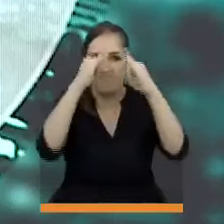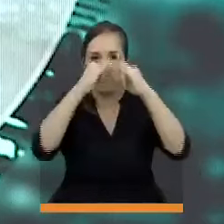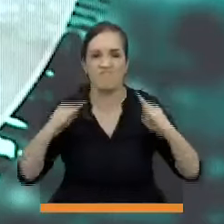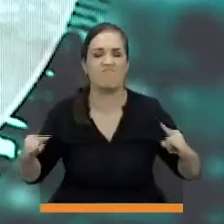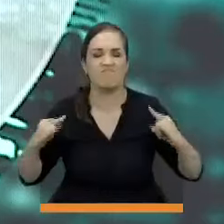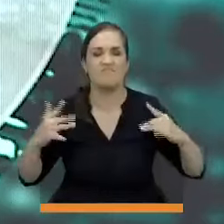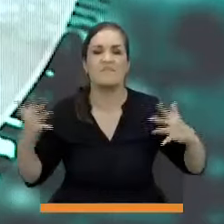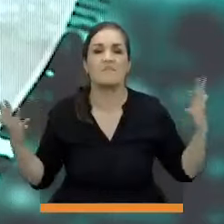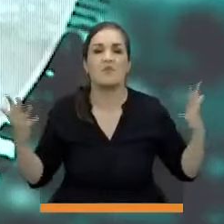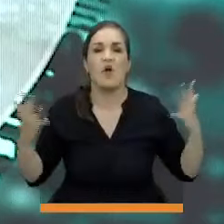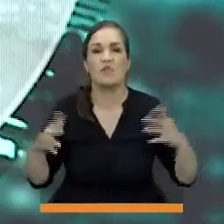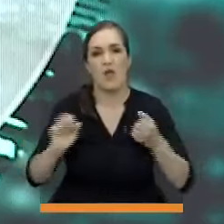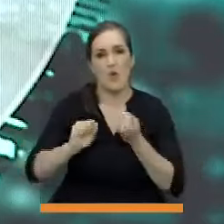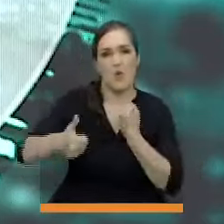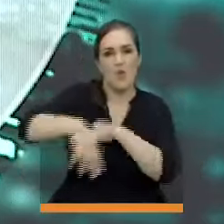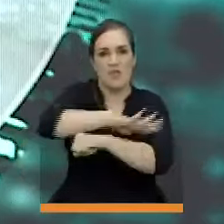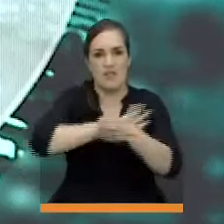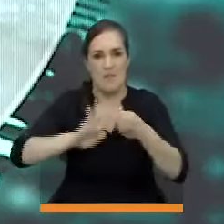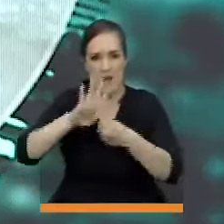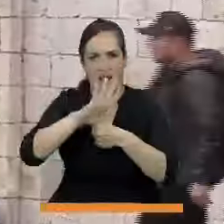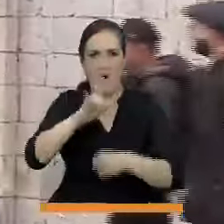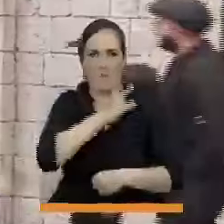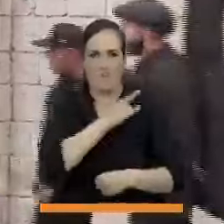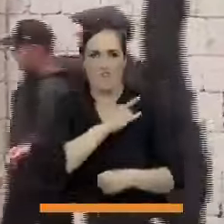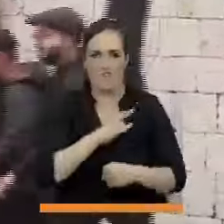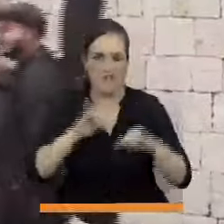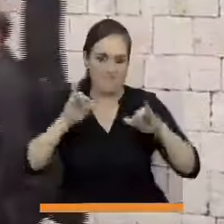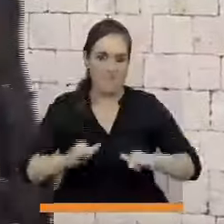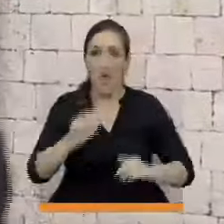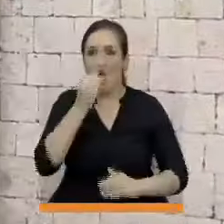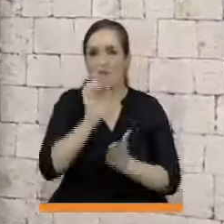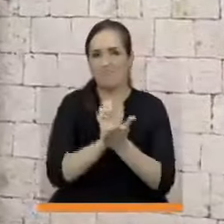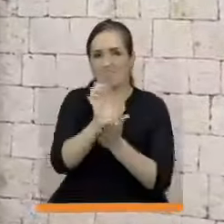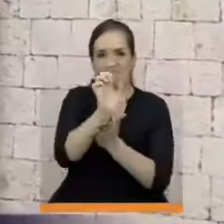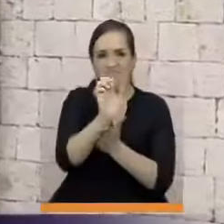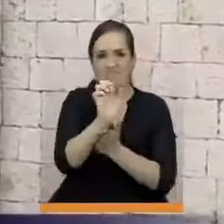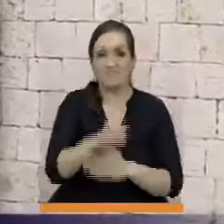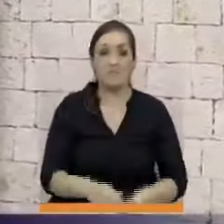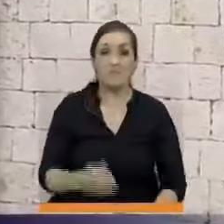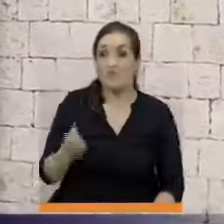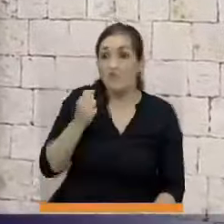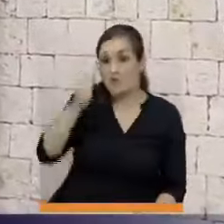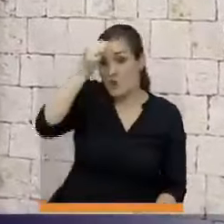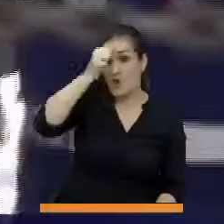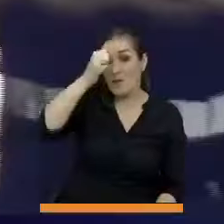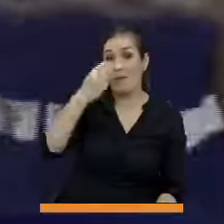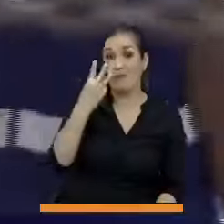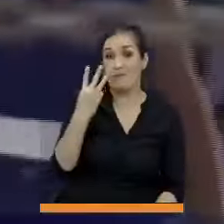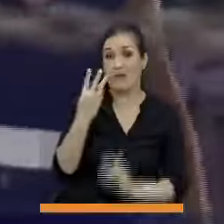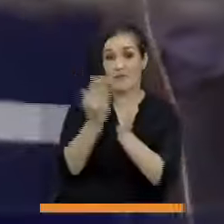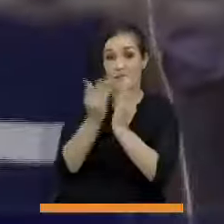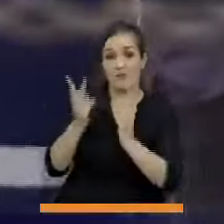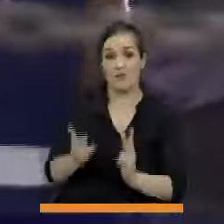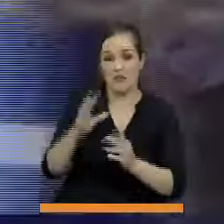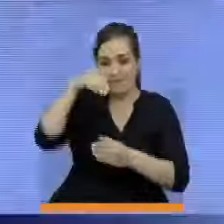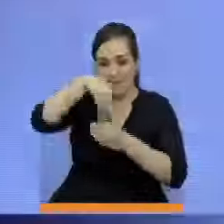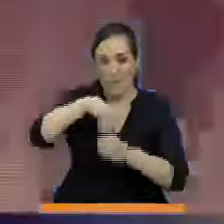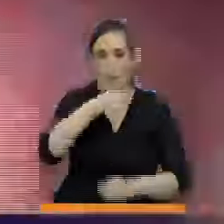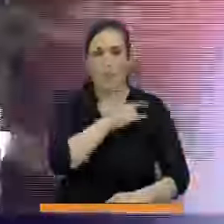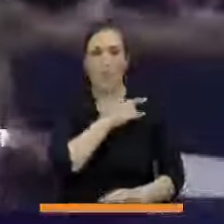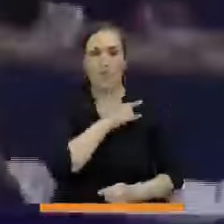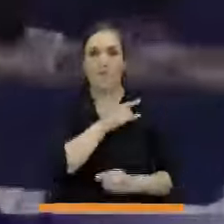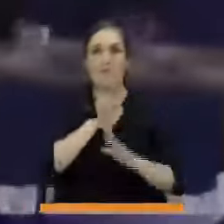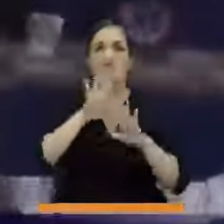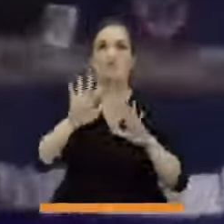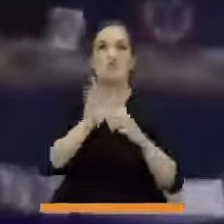Colegio Mayor de Cundinamarca. Desde el pasado domingo, 3 estudiantes se declararon en huelga de hambre al interior de la Universidad